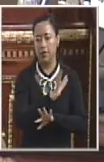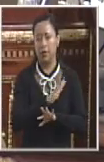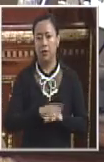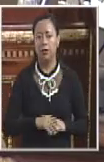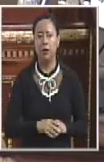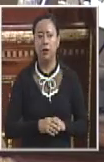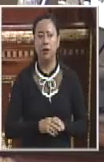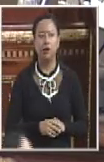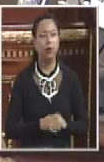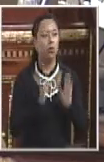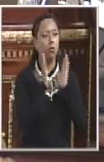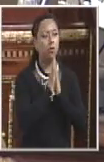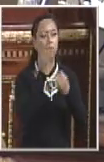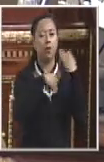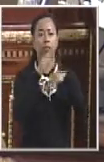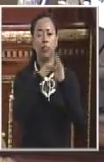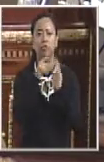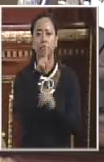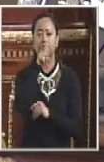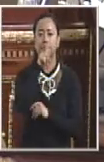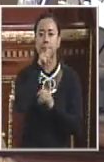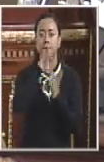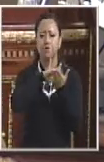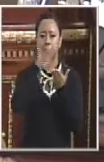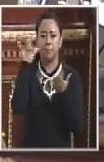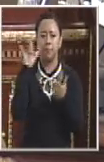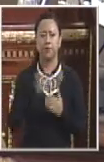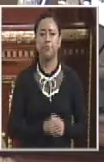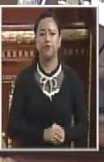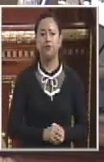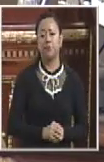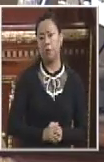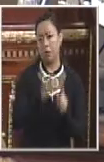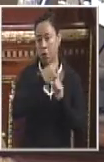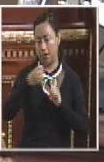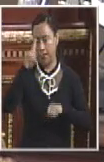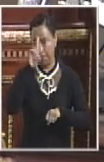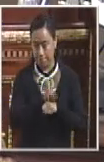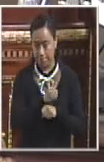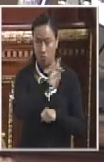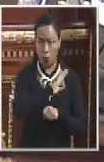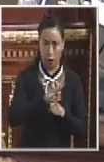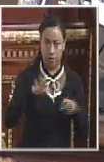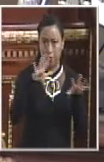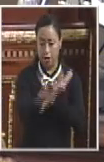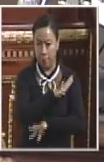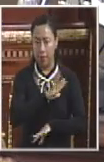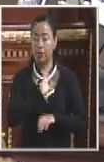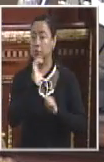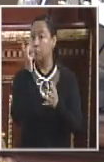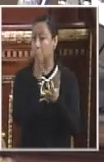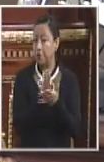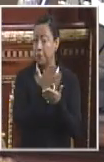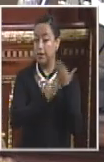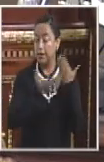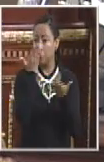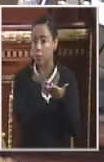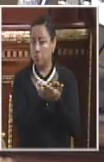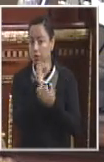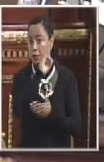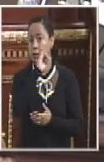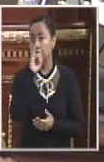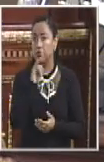si podemos guardar silencio, por favor. Gracias. El orden del día solo se podrá modificar a propuesta de la Junta. La solicitud